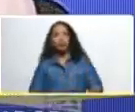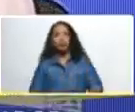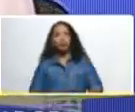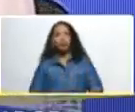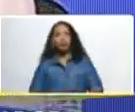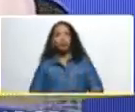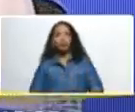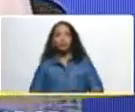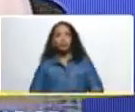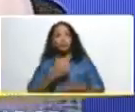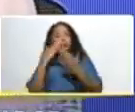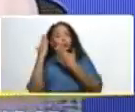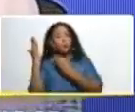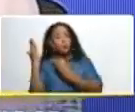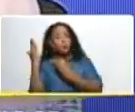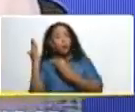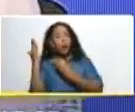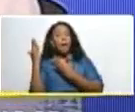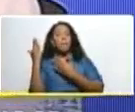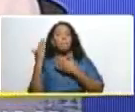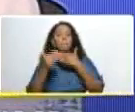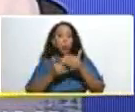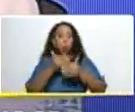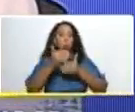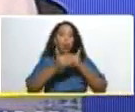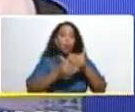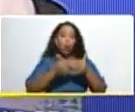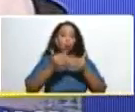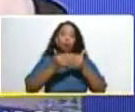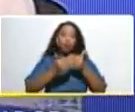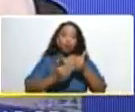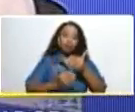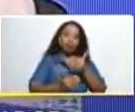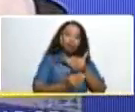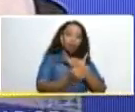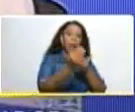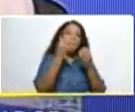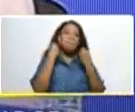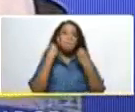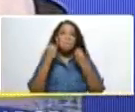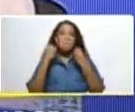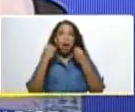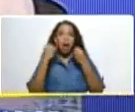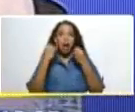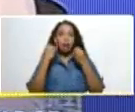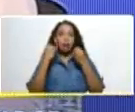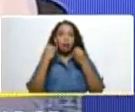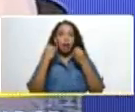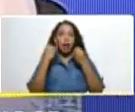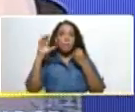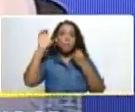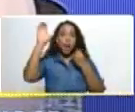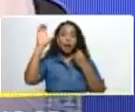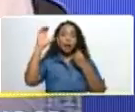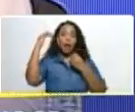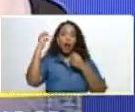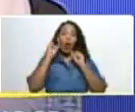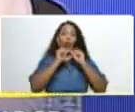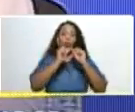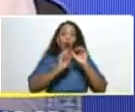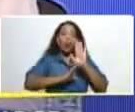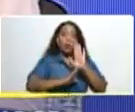Y así vamos avanzando para que nuestro país siga manteniendo un nivel de investigación